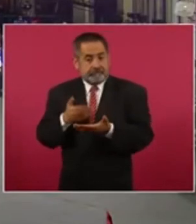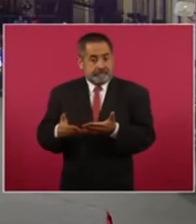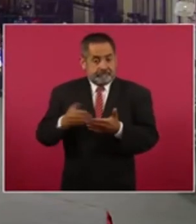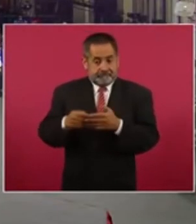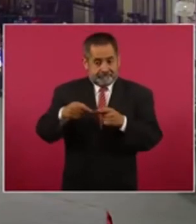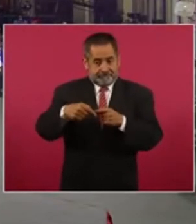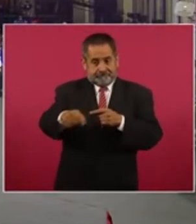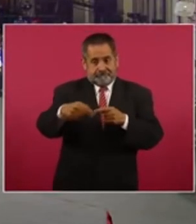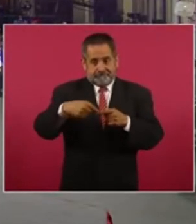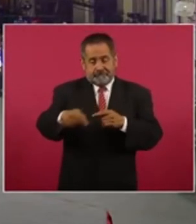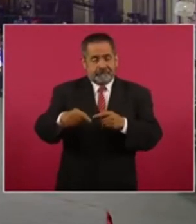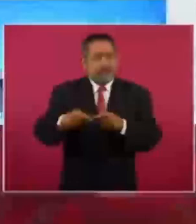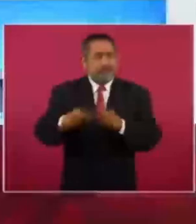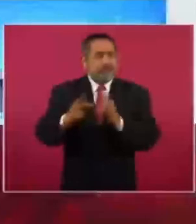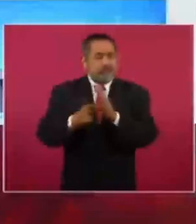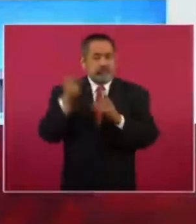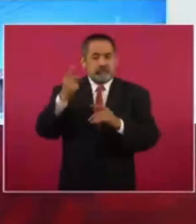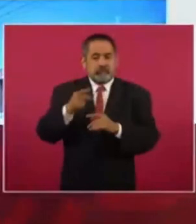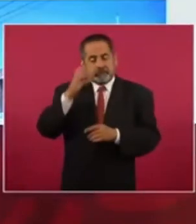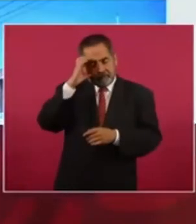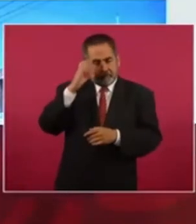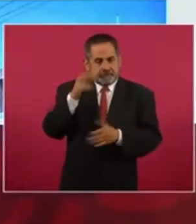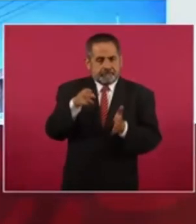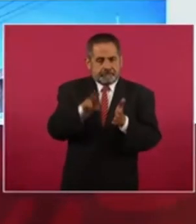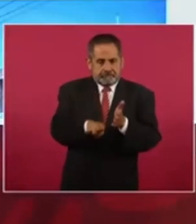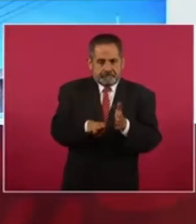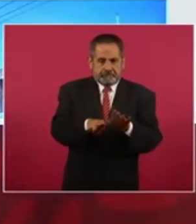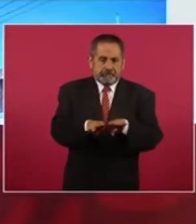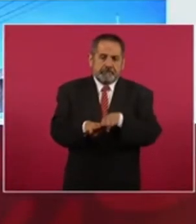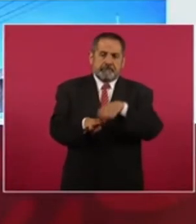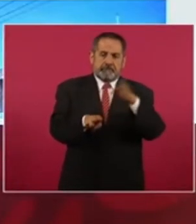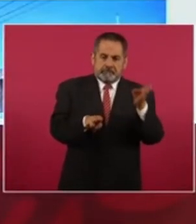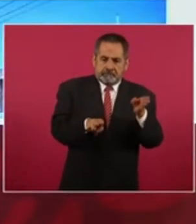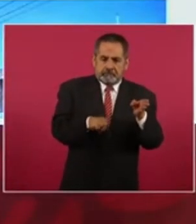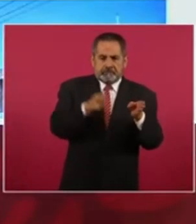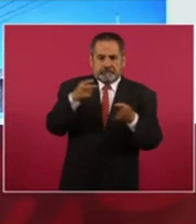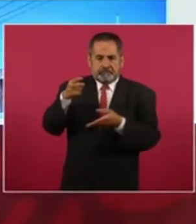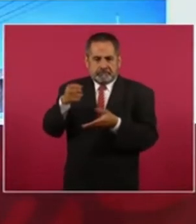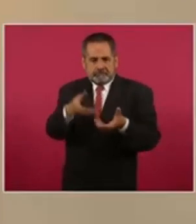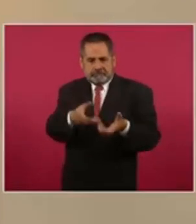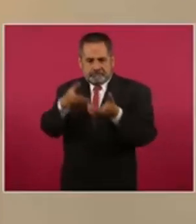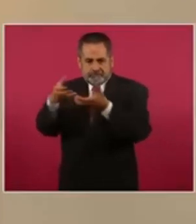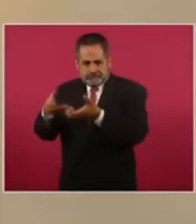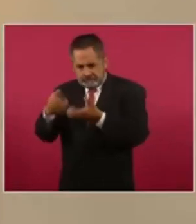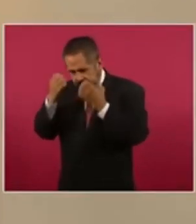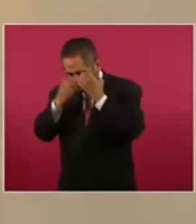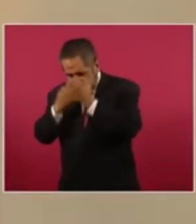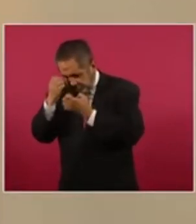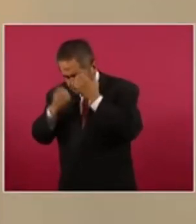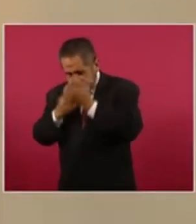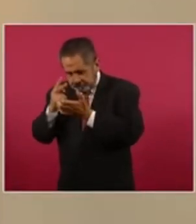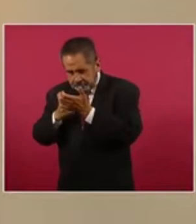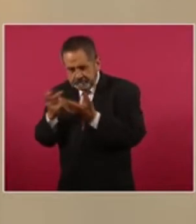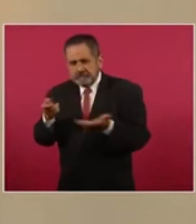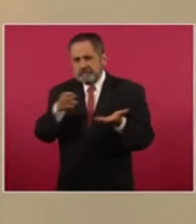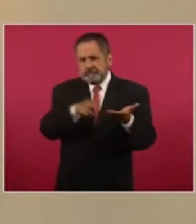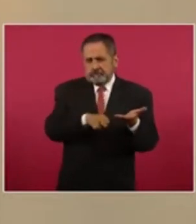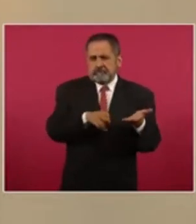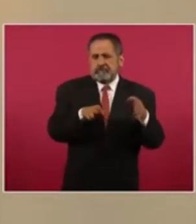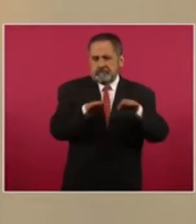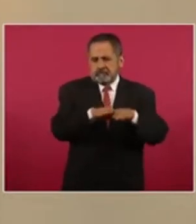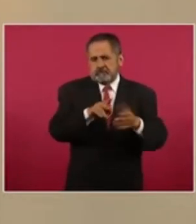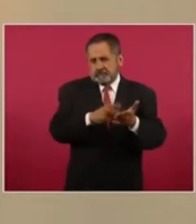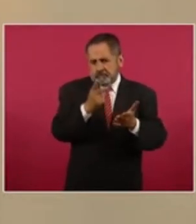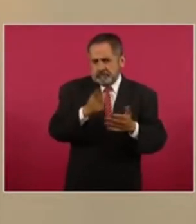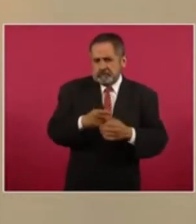estudios que se realizarán a partir de la exhumación, la cual será ya en los próximos días, cuando ya el Poder